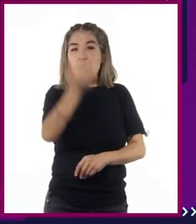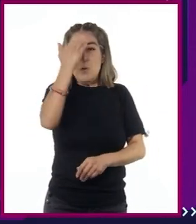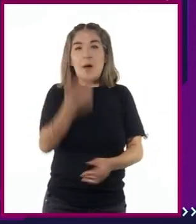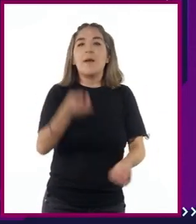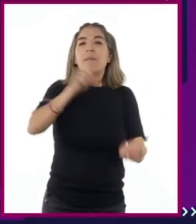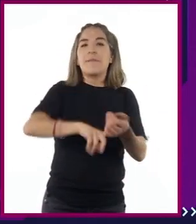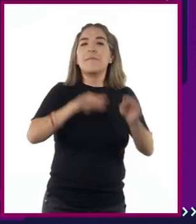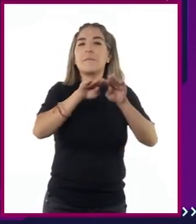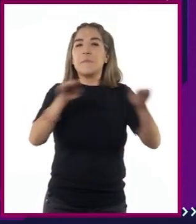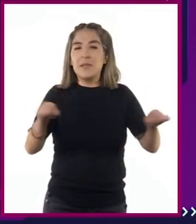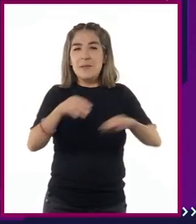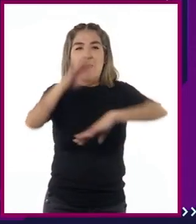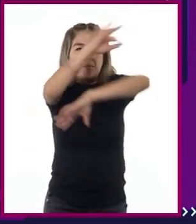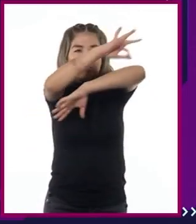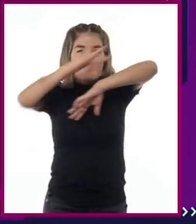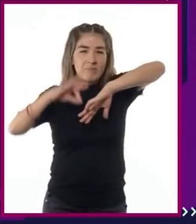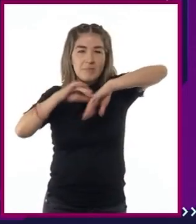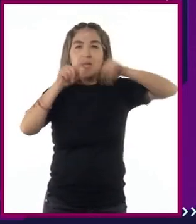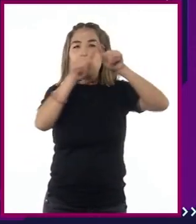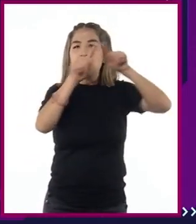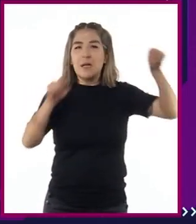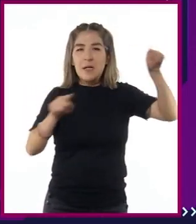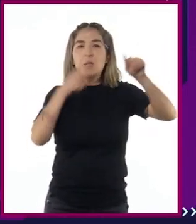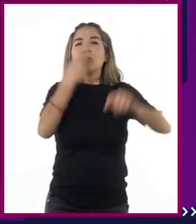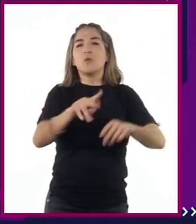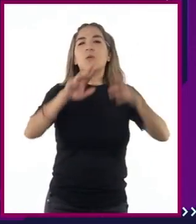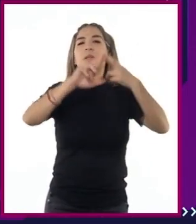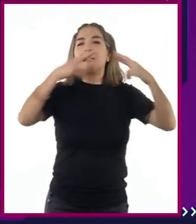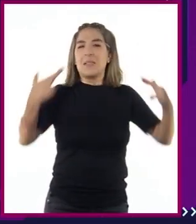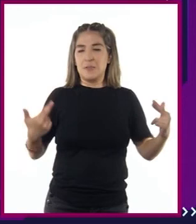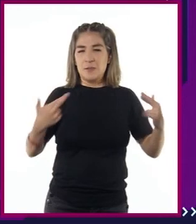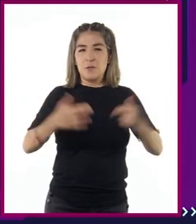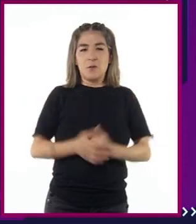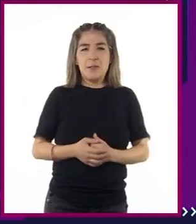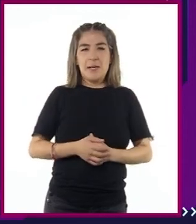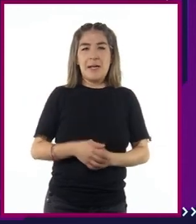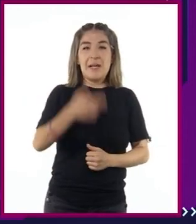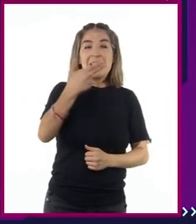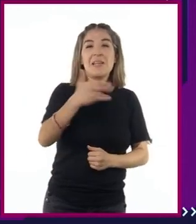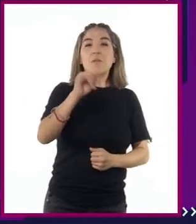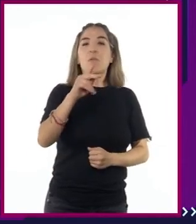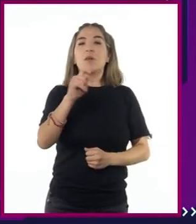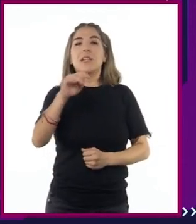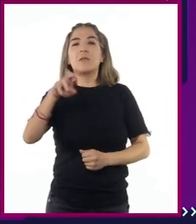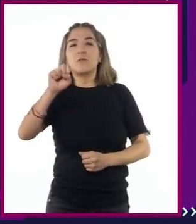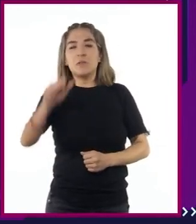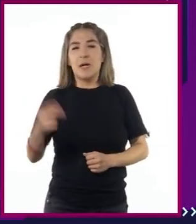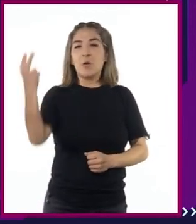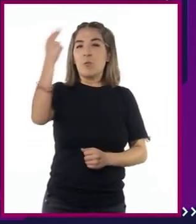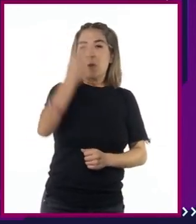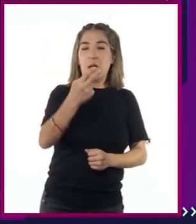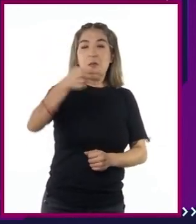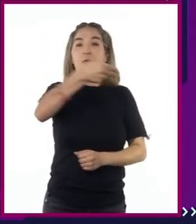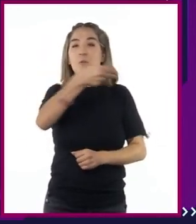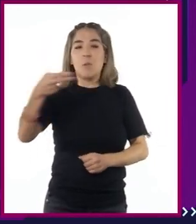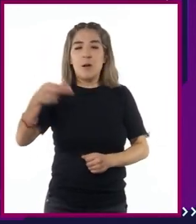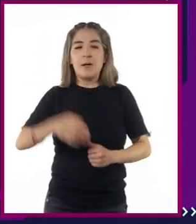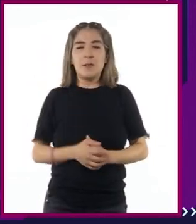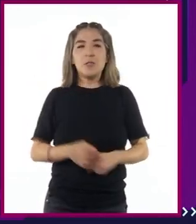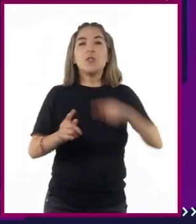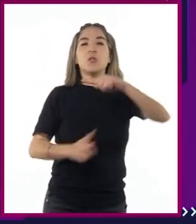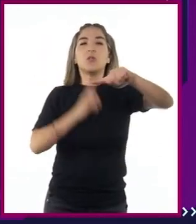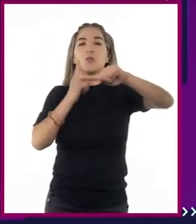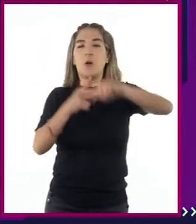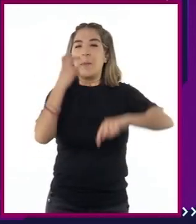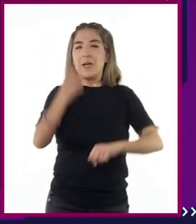las medidas de los catetos por relación. Hipotenusa al cuadrado es igual a la suma